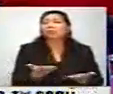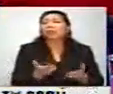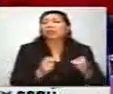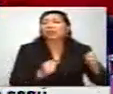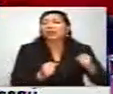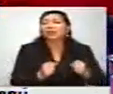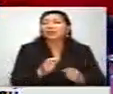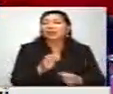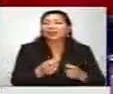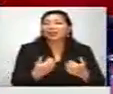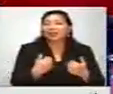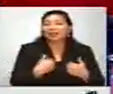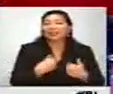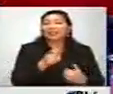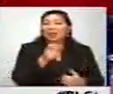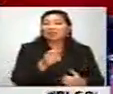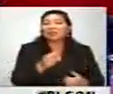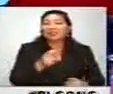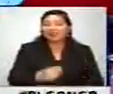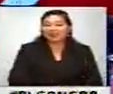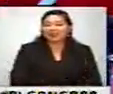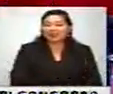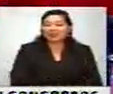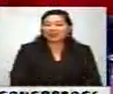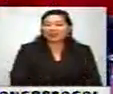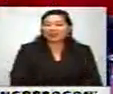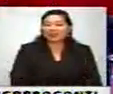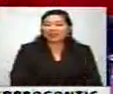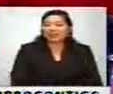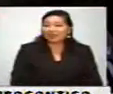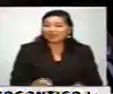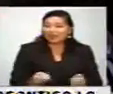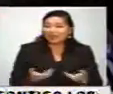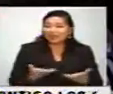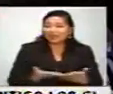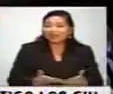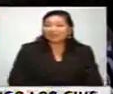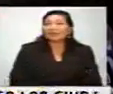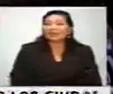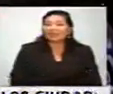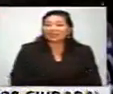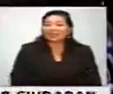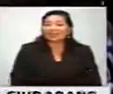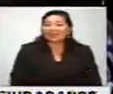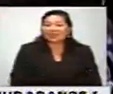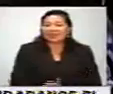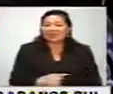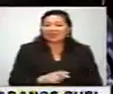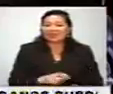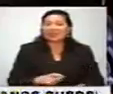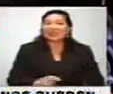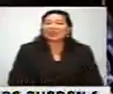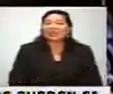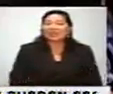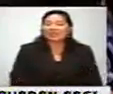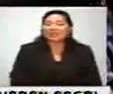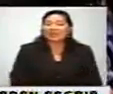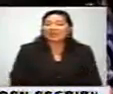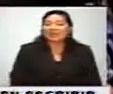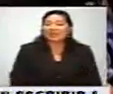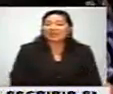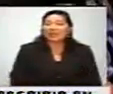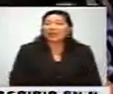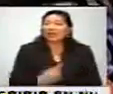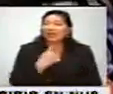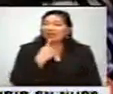los derechos de privacidad que tiene esa persona, ¿no? Ya para finalizar, tenemos entendido que ya tiene que ir corriendo para el hemiciclo.